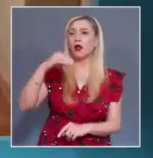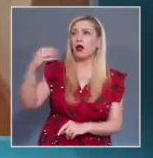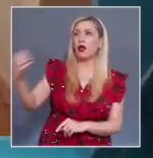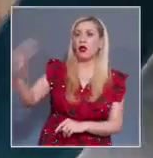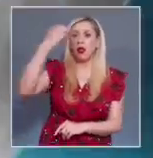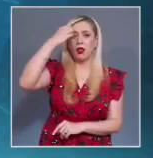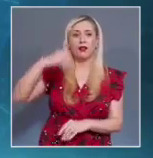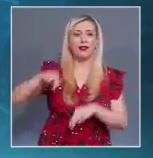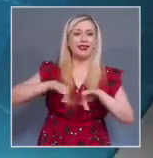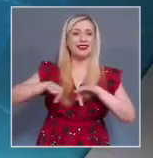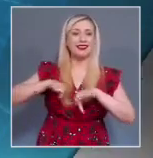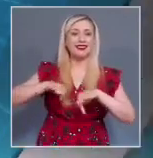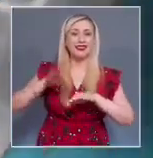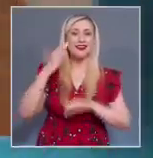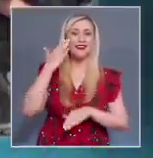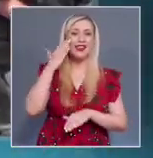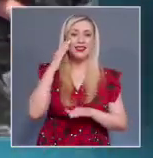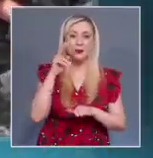Facebook.